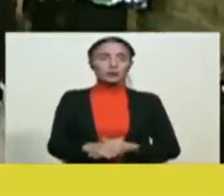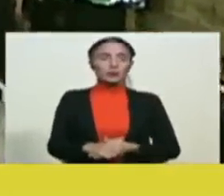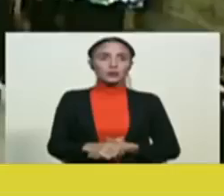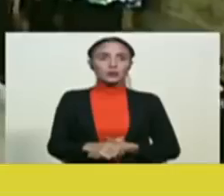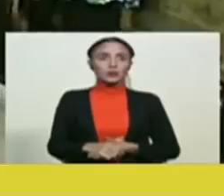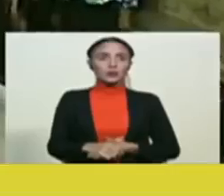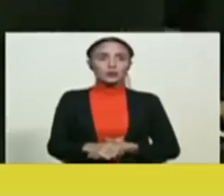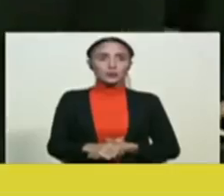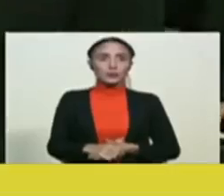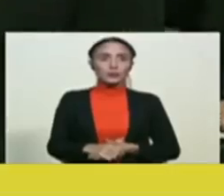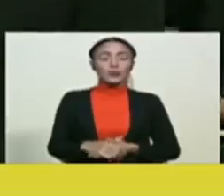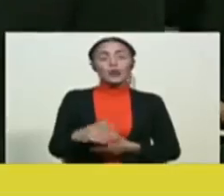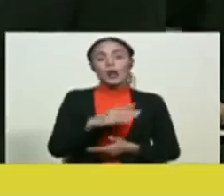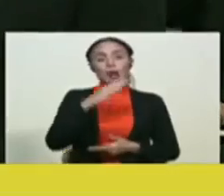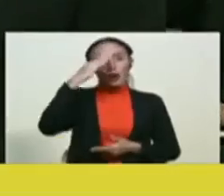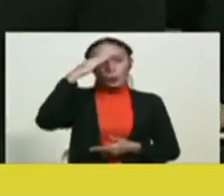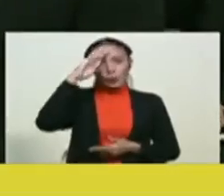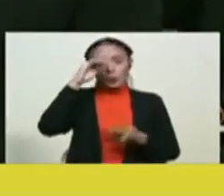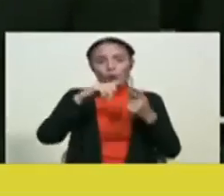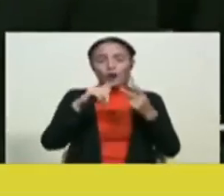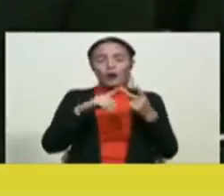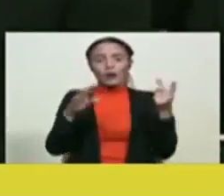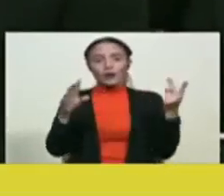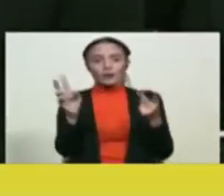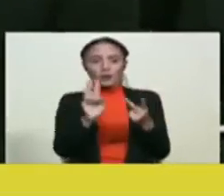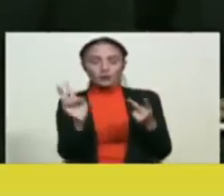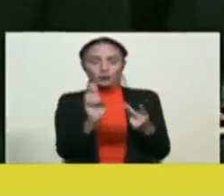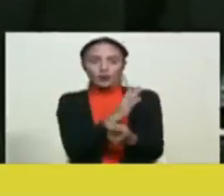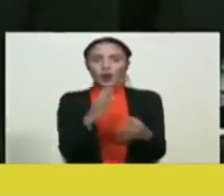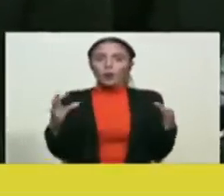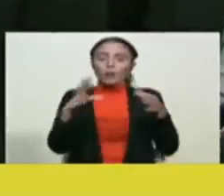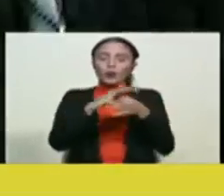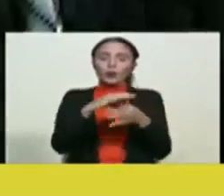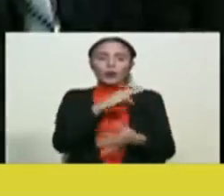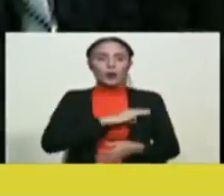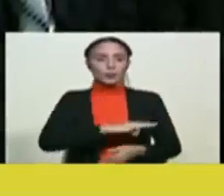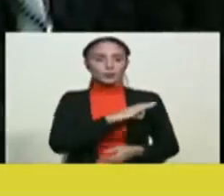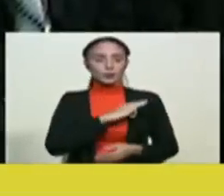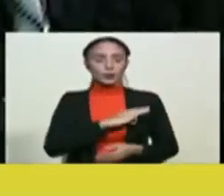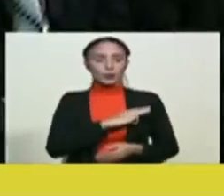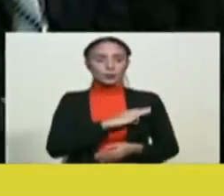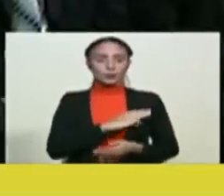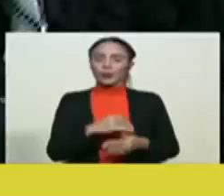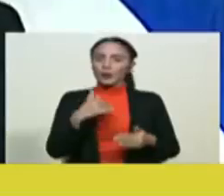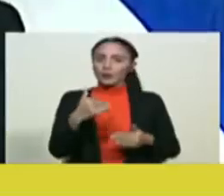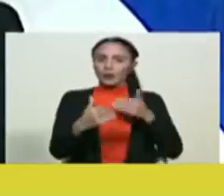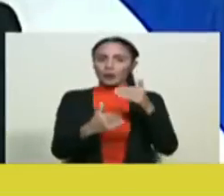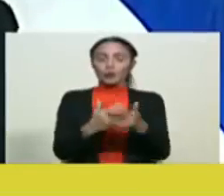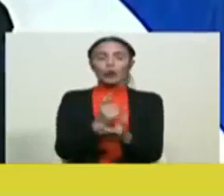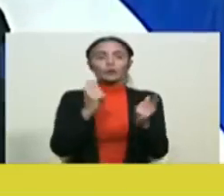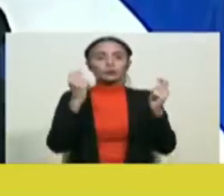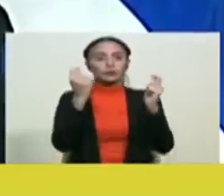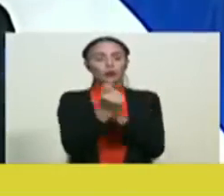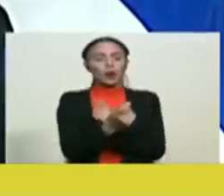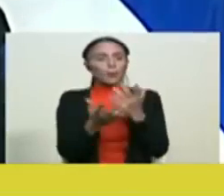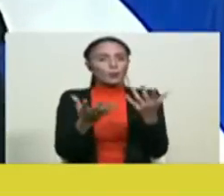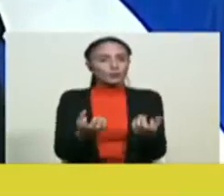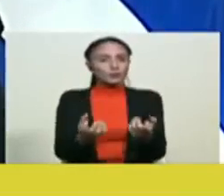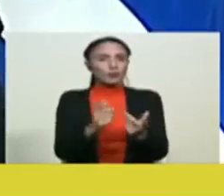colaboradores cubanos y venezolanos de las misiones grandes misión consolidar y renovar